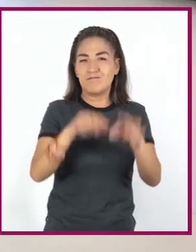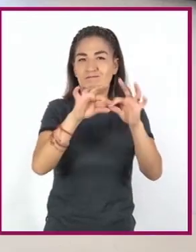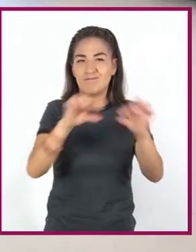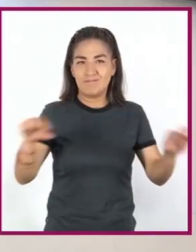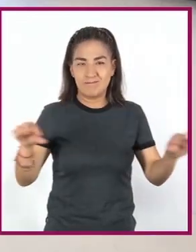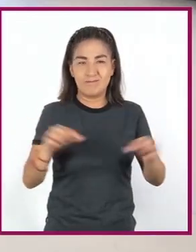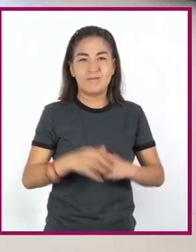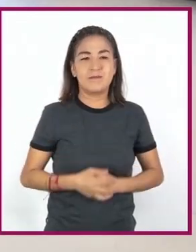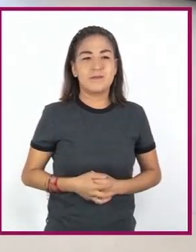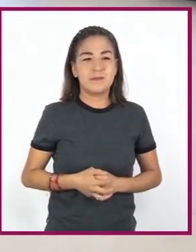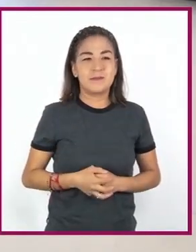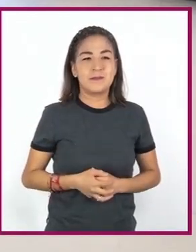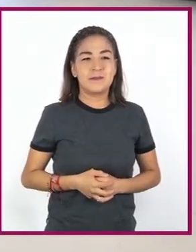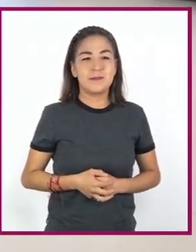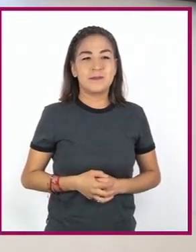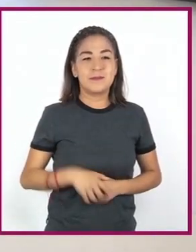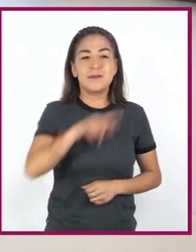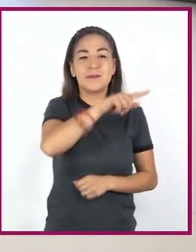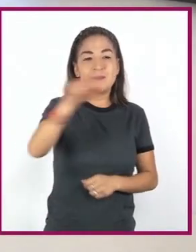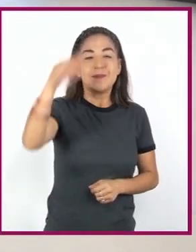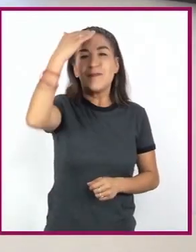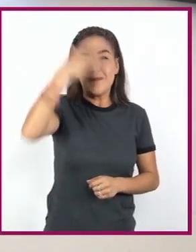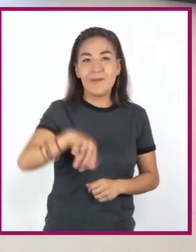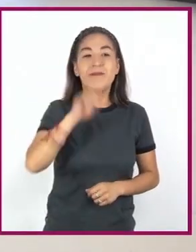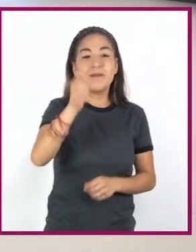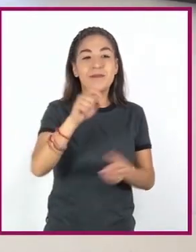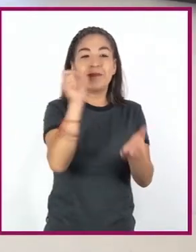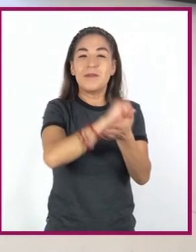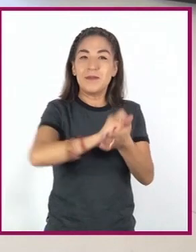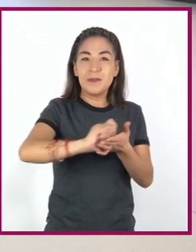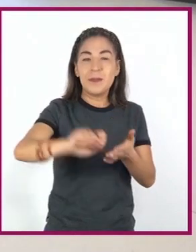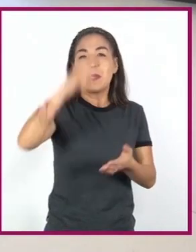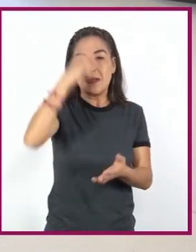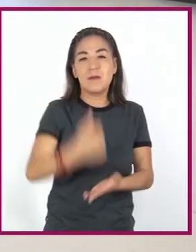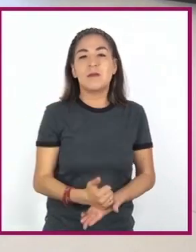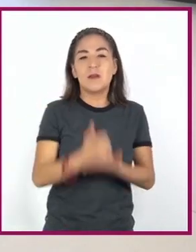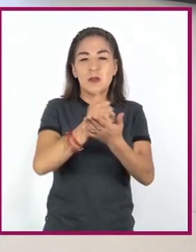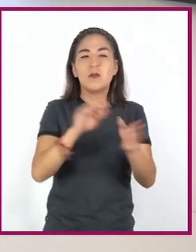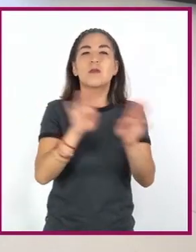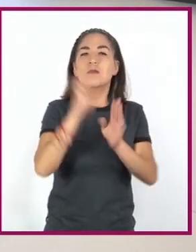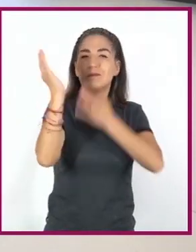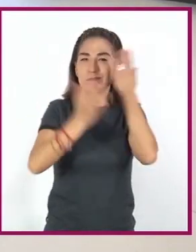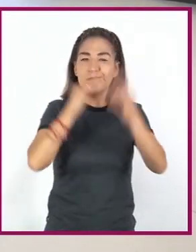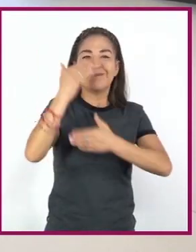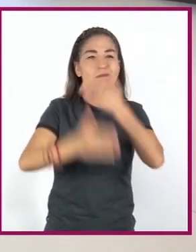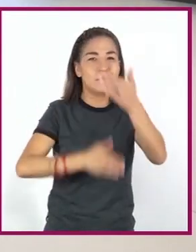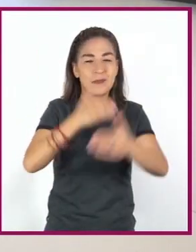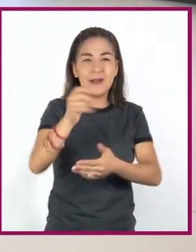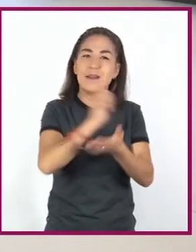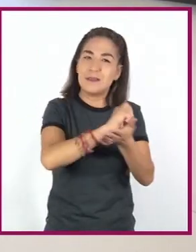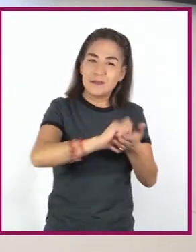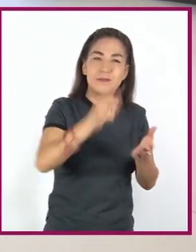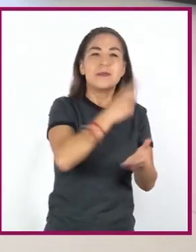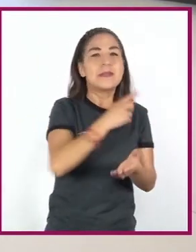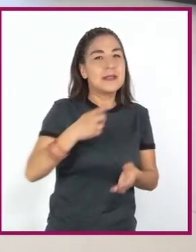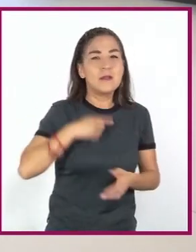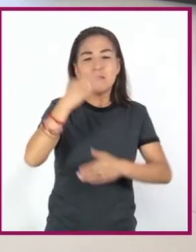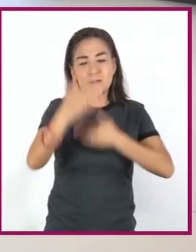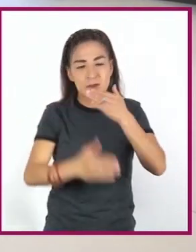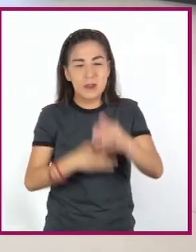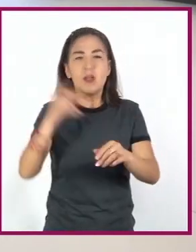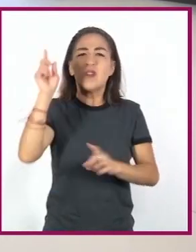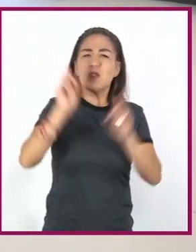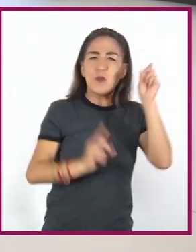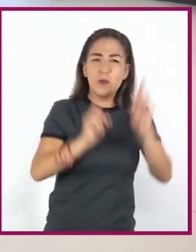regleta. Sabemos que tomar nota es de ayuda para el estudio constante, por lo que les invitamos a registrar sus